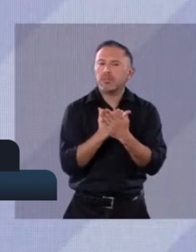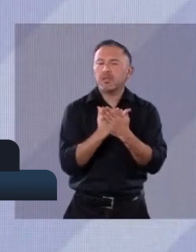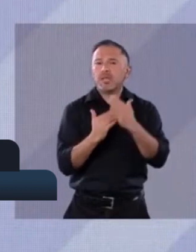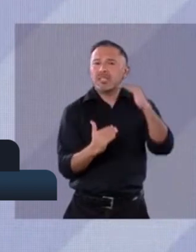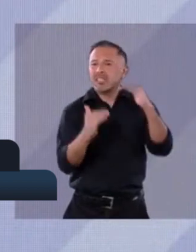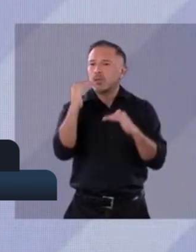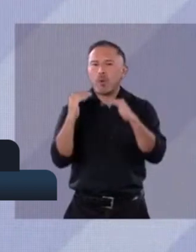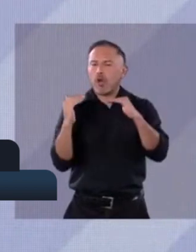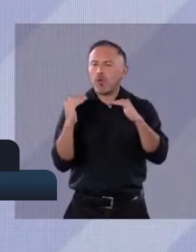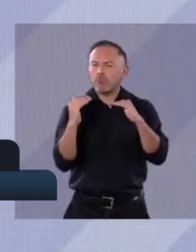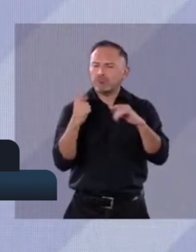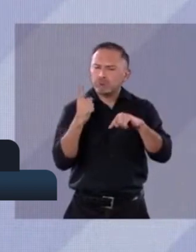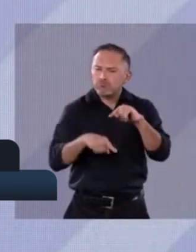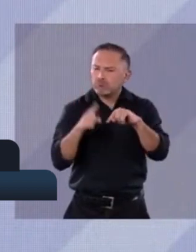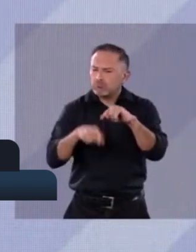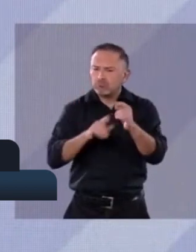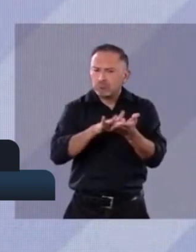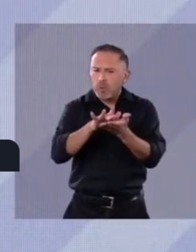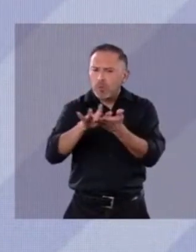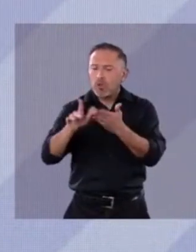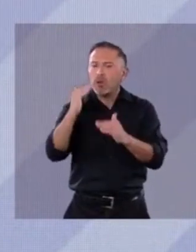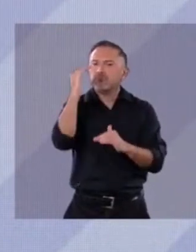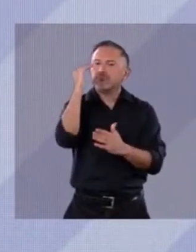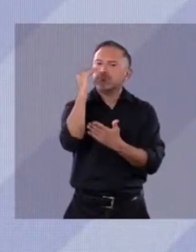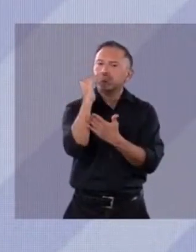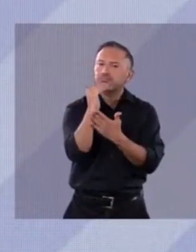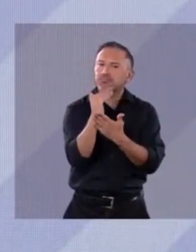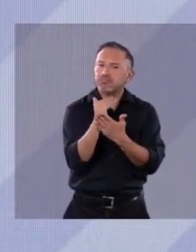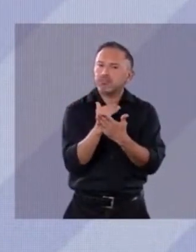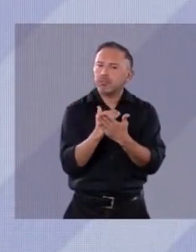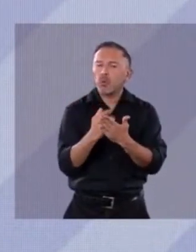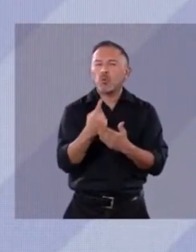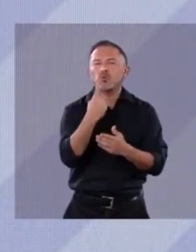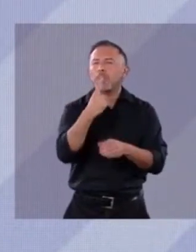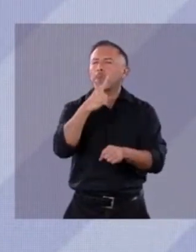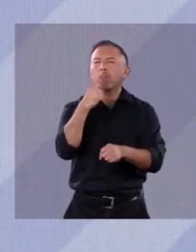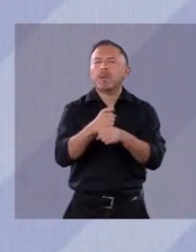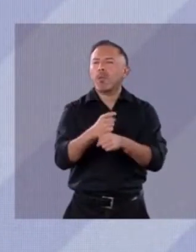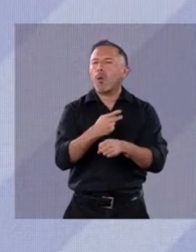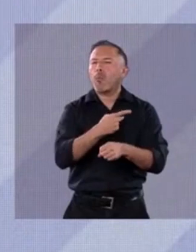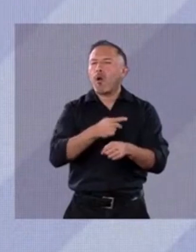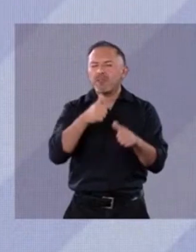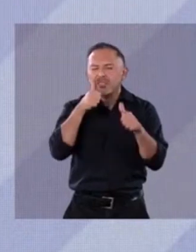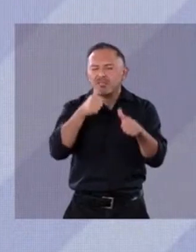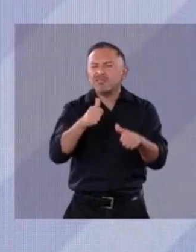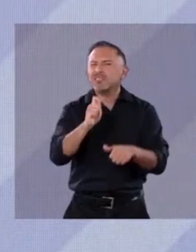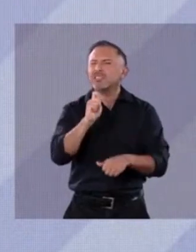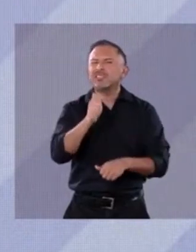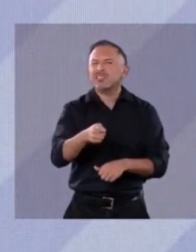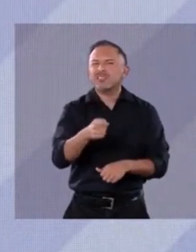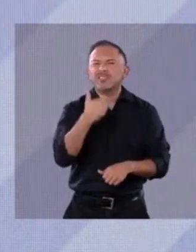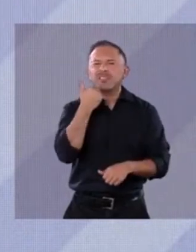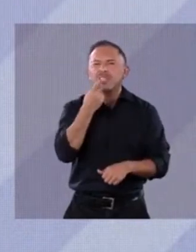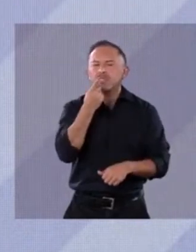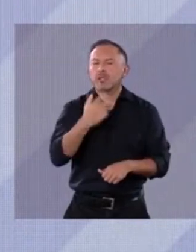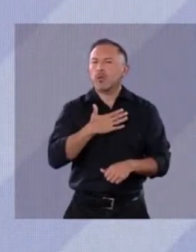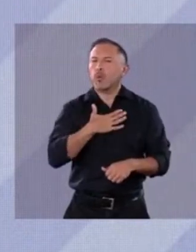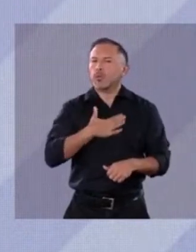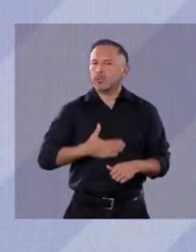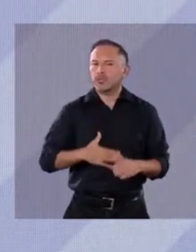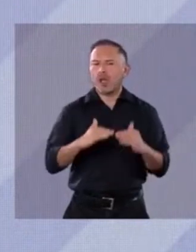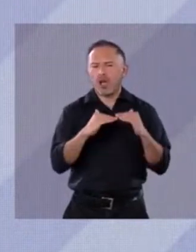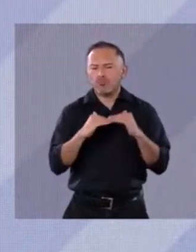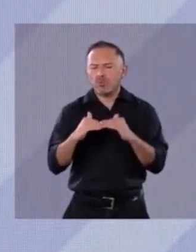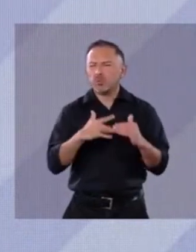competencia y al contrario yo creo que la señora Gálvez construyó el tercer piso qué opina ya para terminar